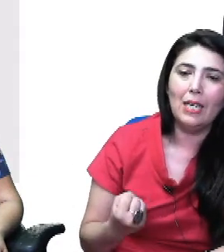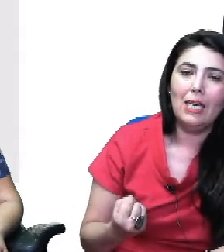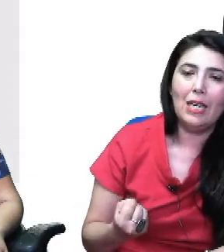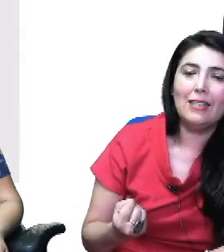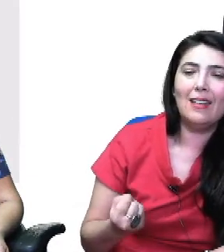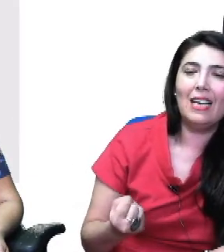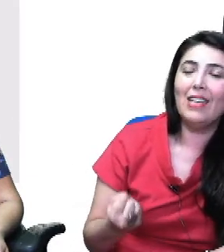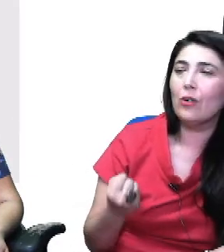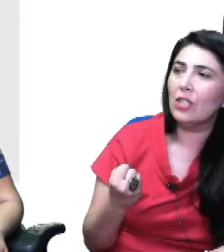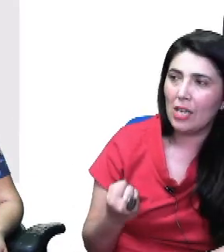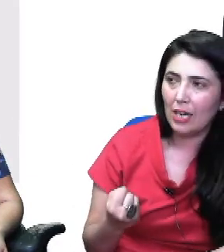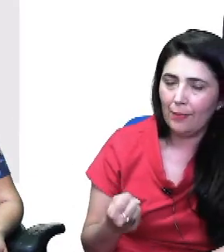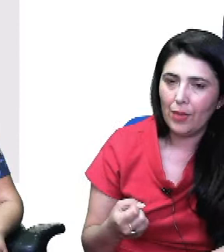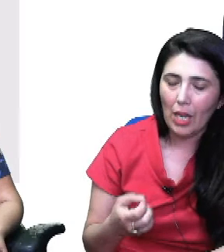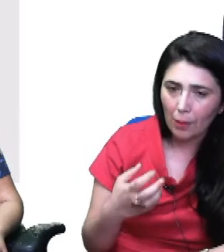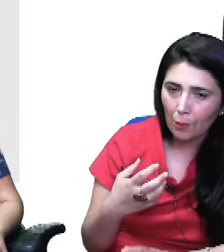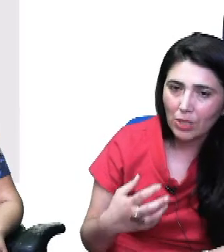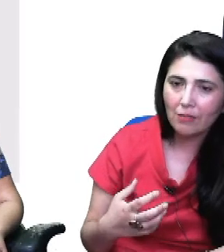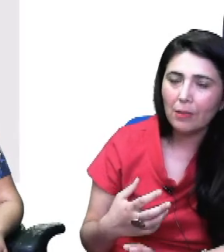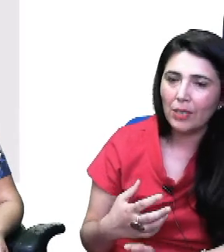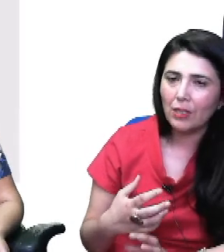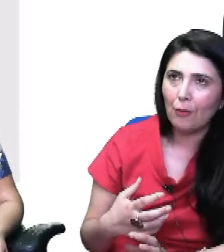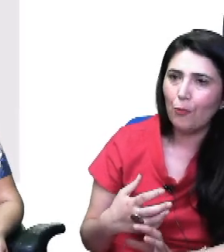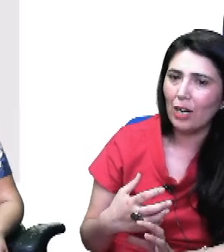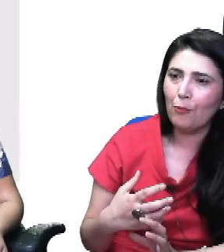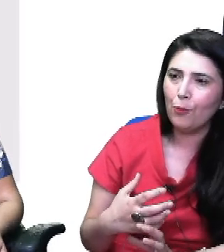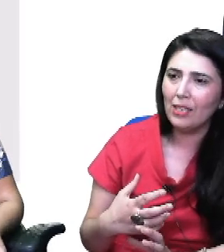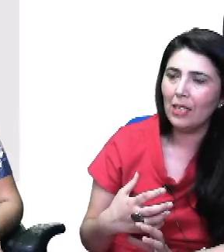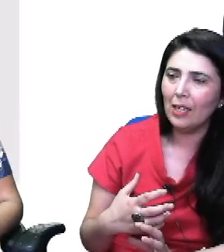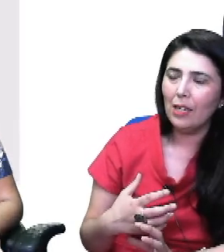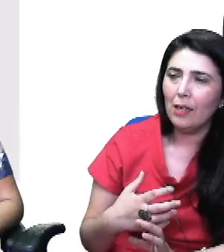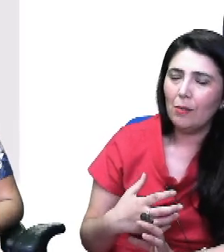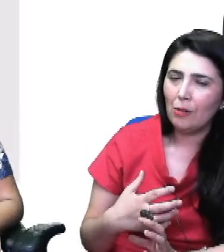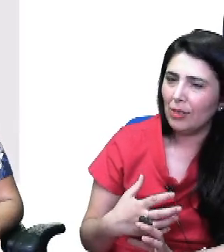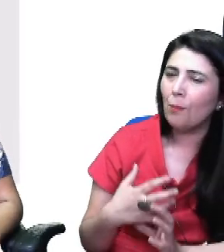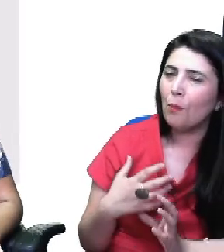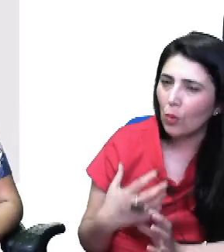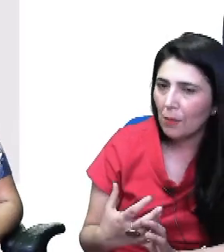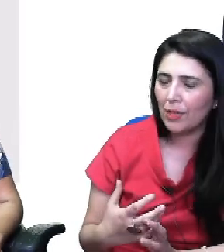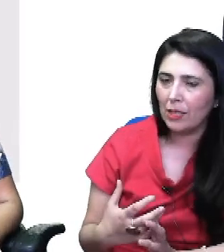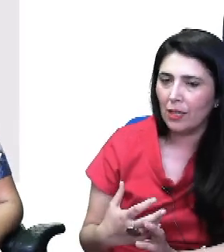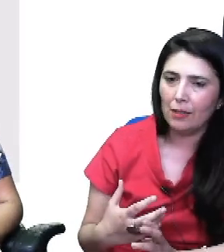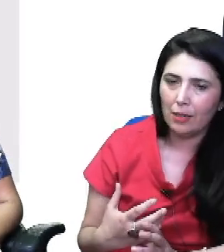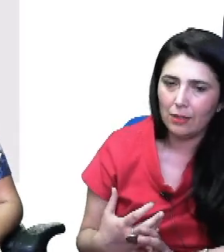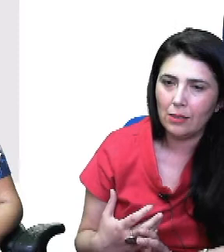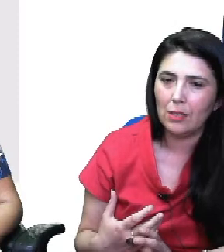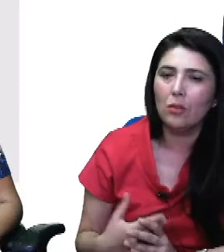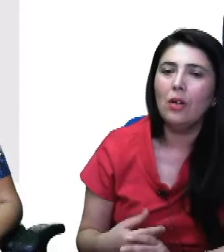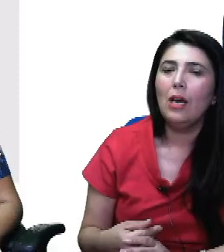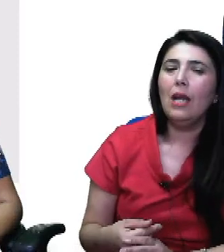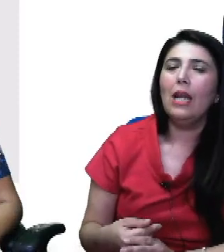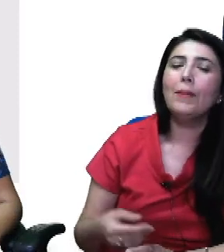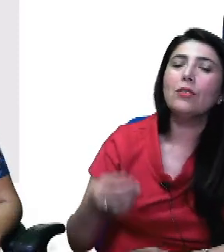llaman el estrés de la vida cotidiana, que muchas veces puede ser una fuente muy importante de estrés,